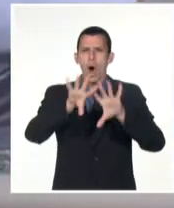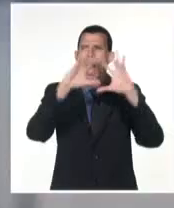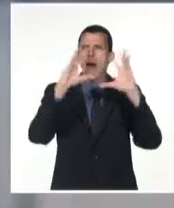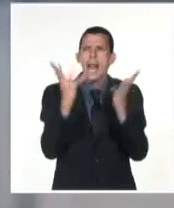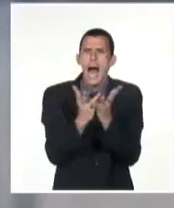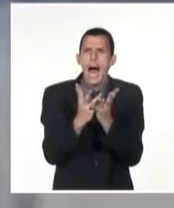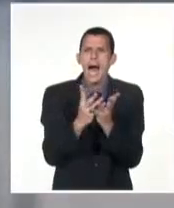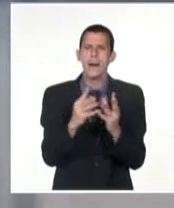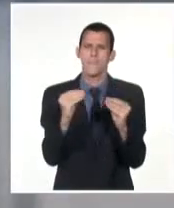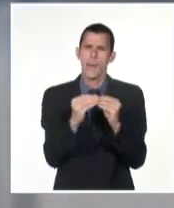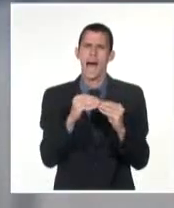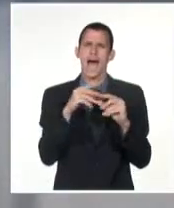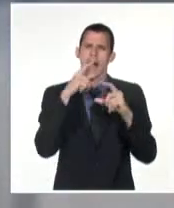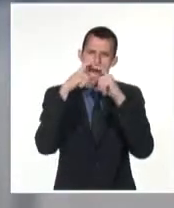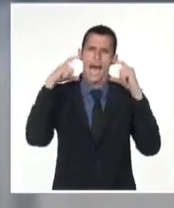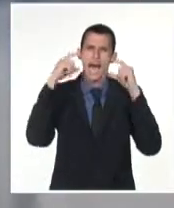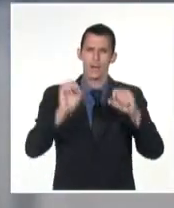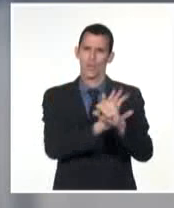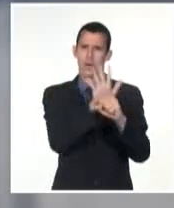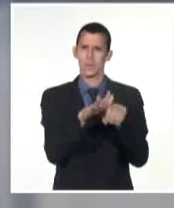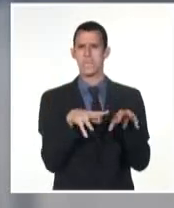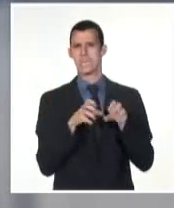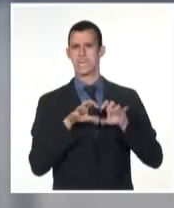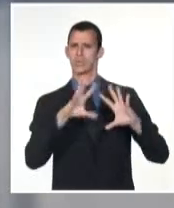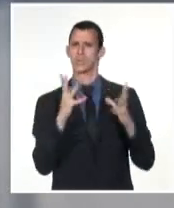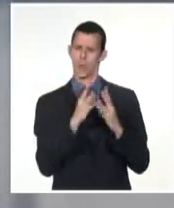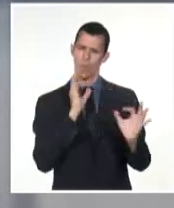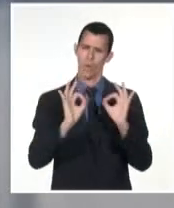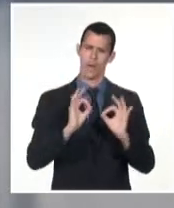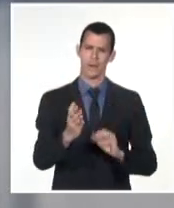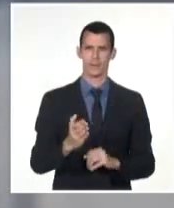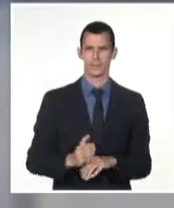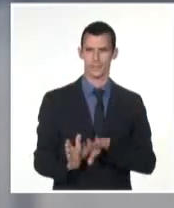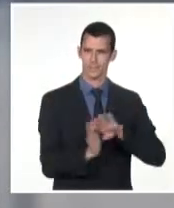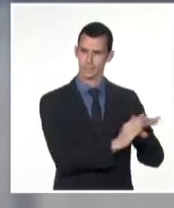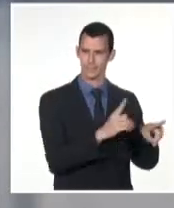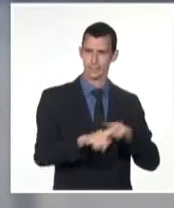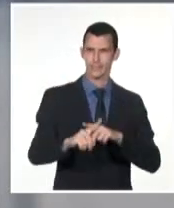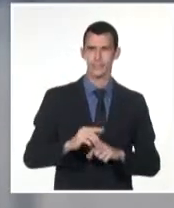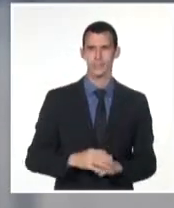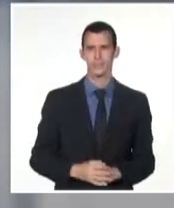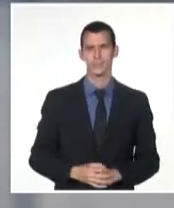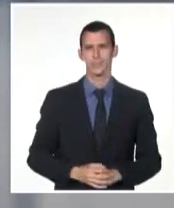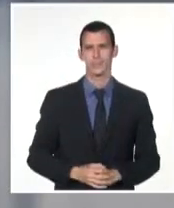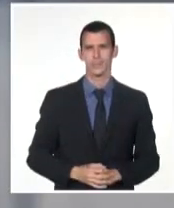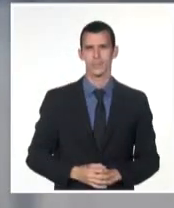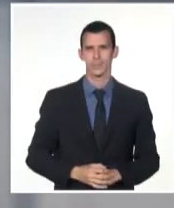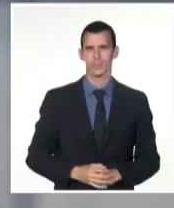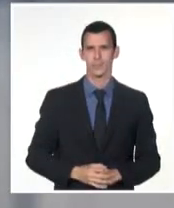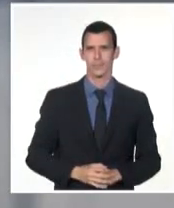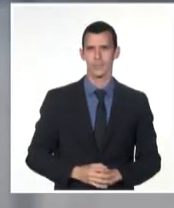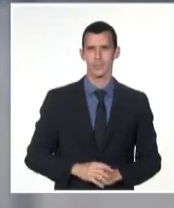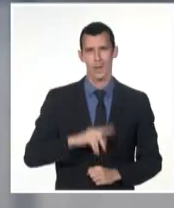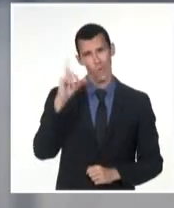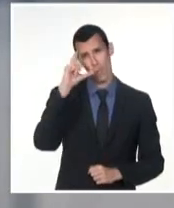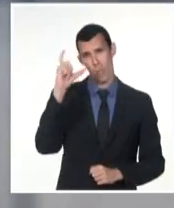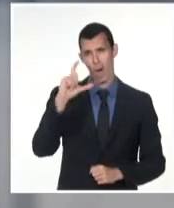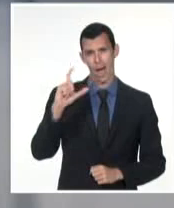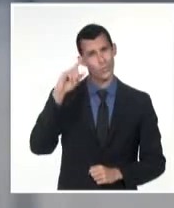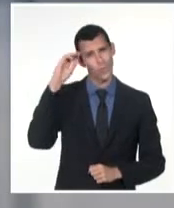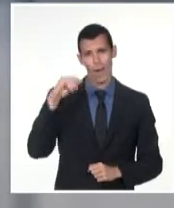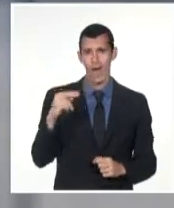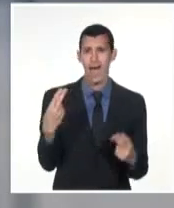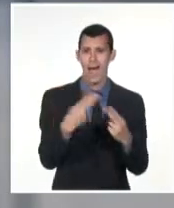del coronavirus. La fiesta campesina Reutilio Domínguez In Memoriam acontece por estos días en el municipio de